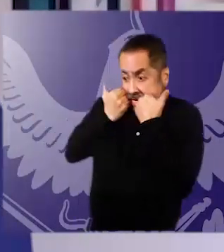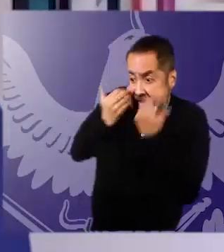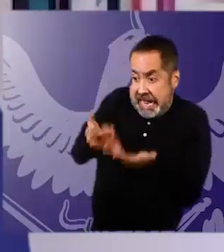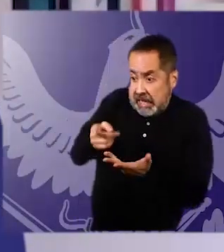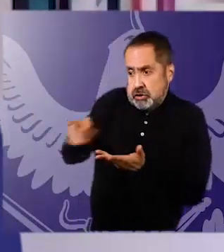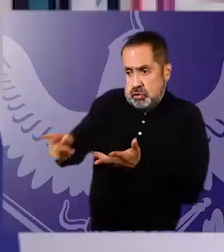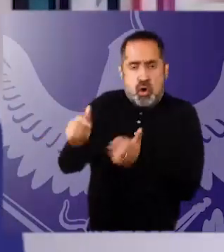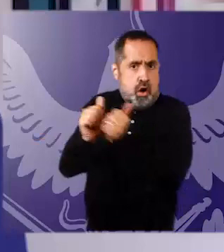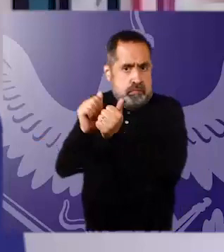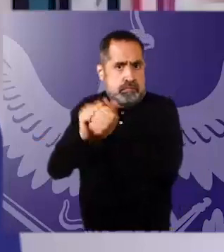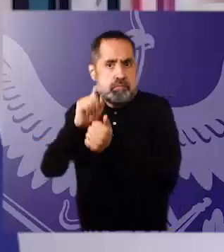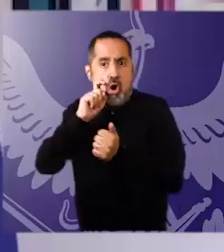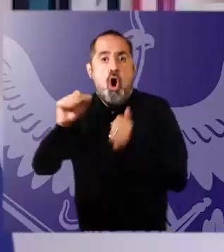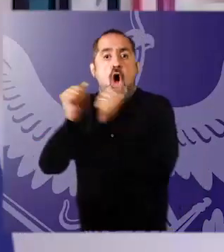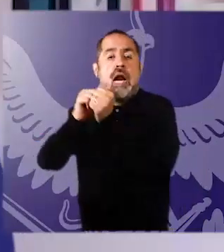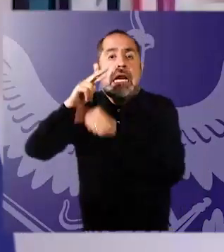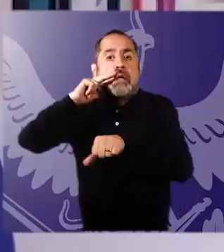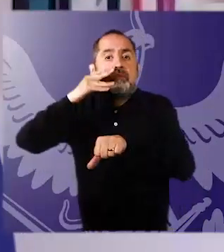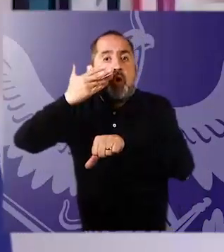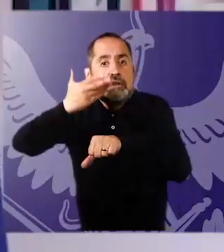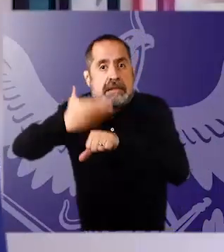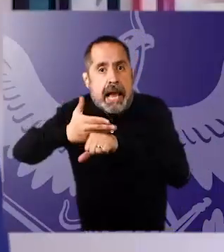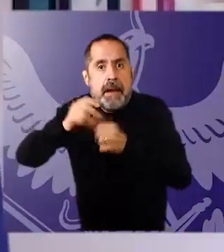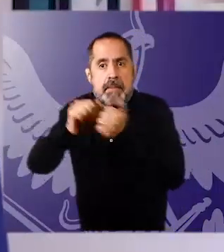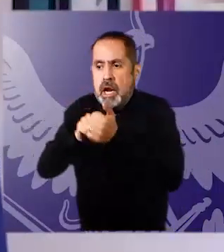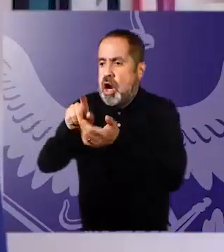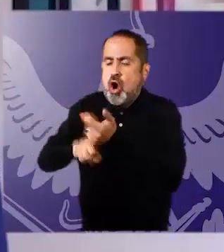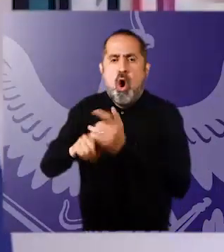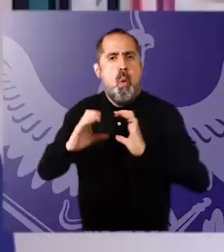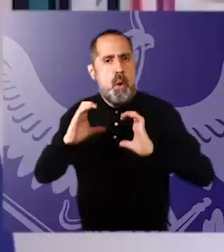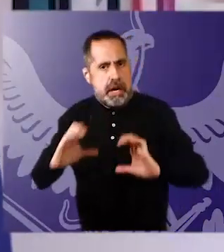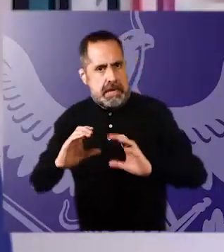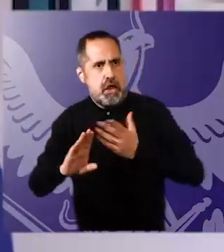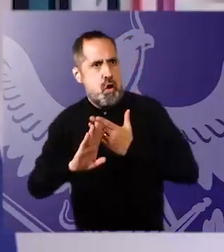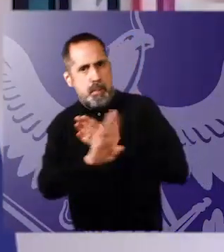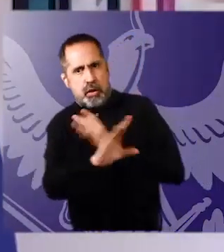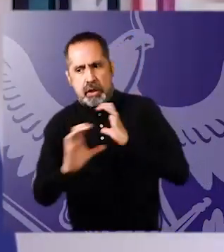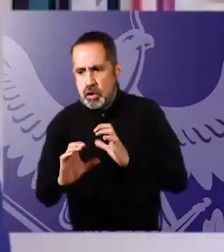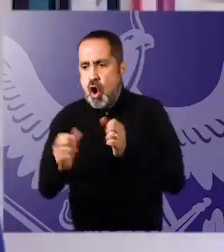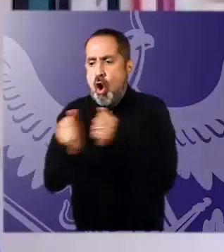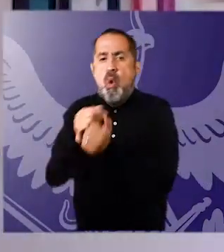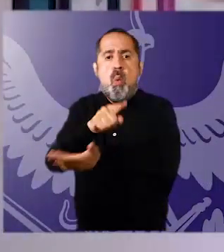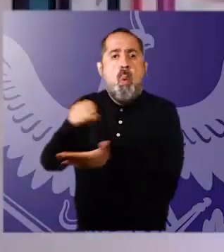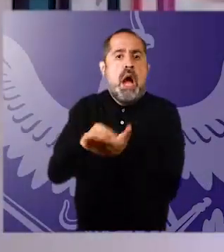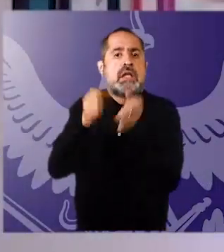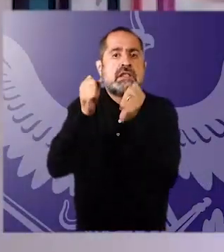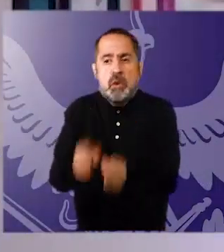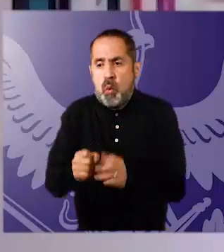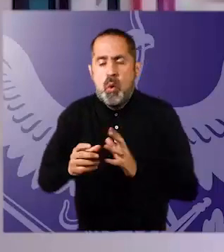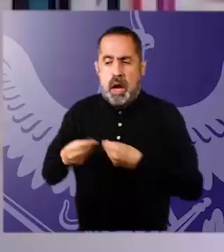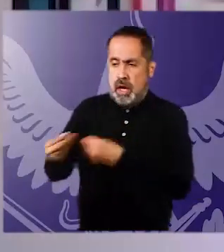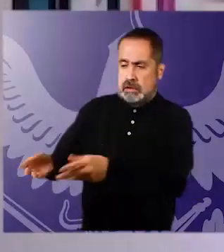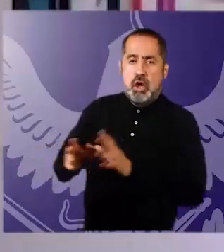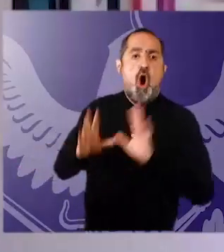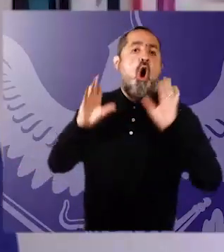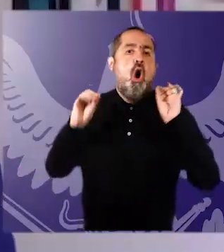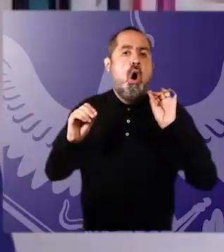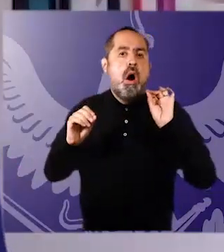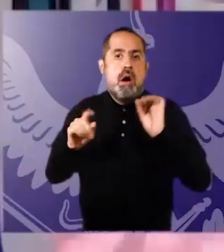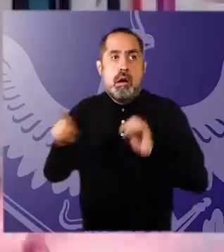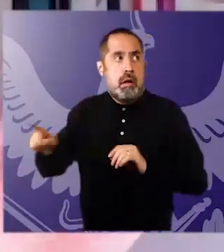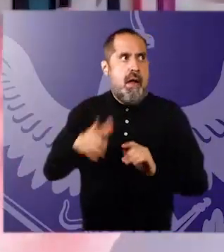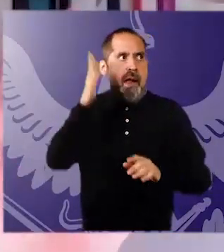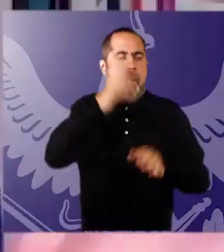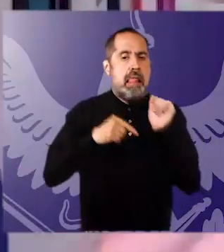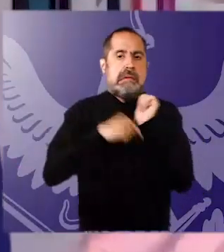si queremos que tengan relaciones sexuales con responsabilidad, protección, en espacios seguros, o si